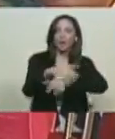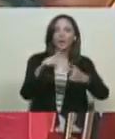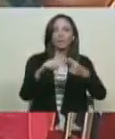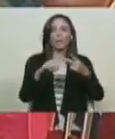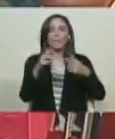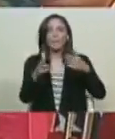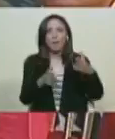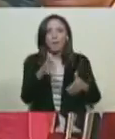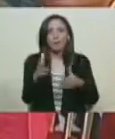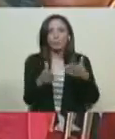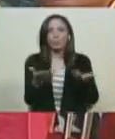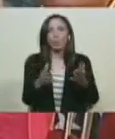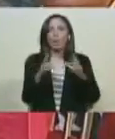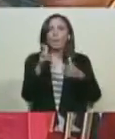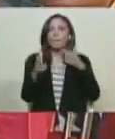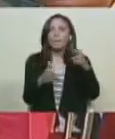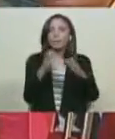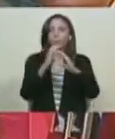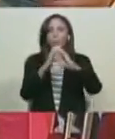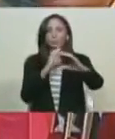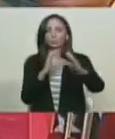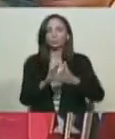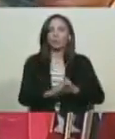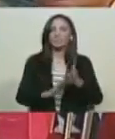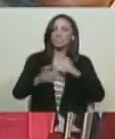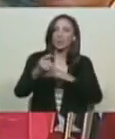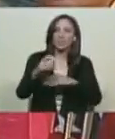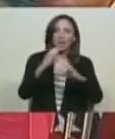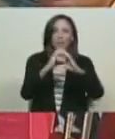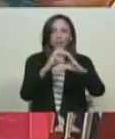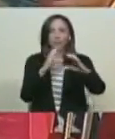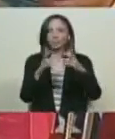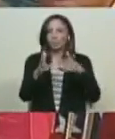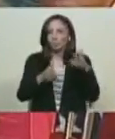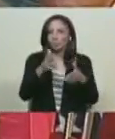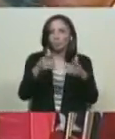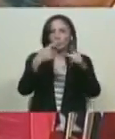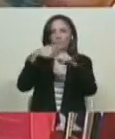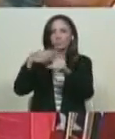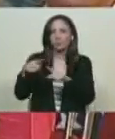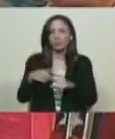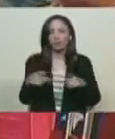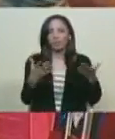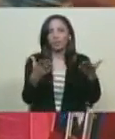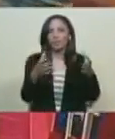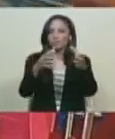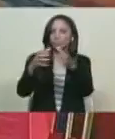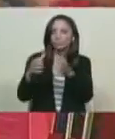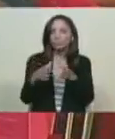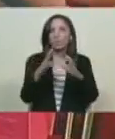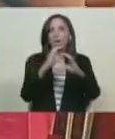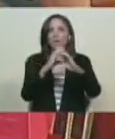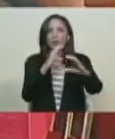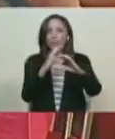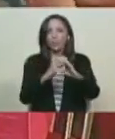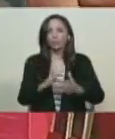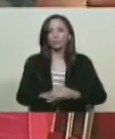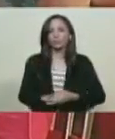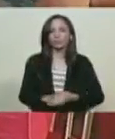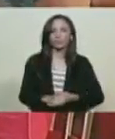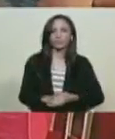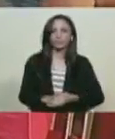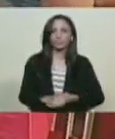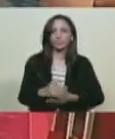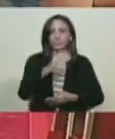Caracas, Zigza, IFE, taxista, mototaxista, transporte escolar, transporte urbano, troncales, rurales.